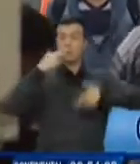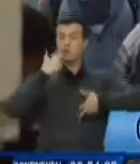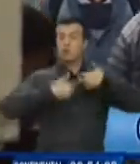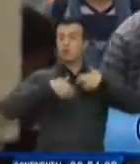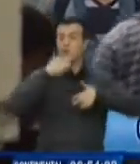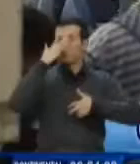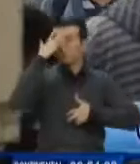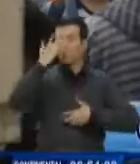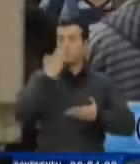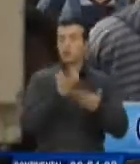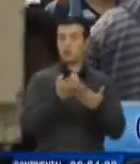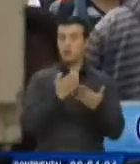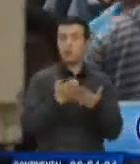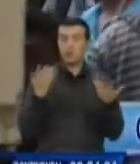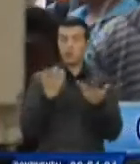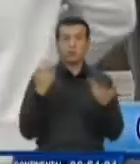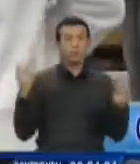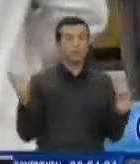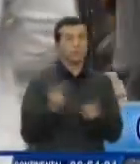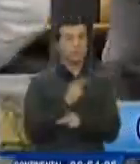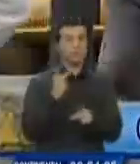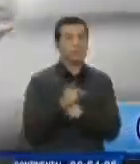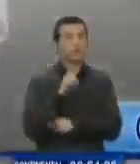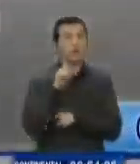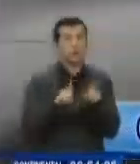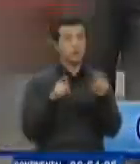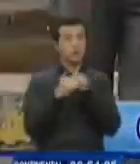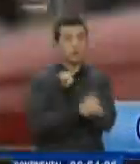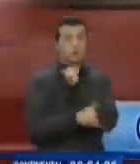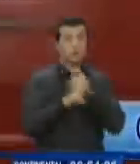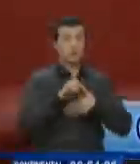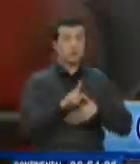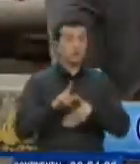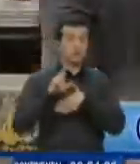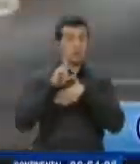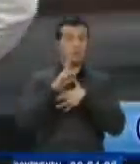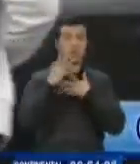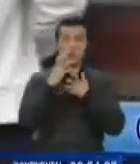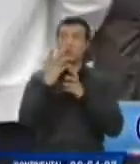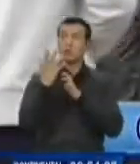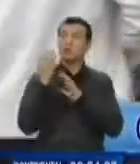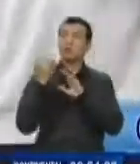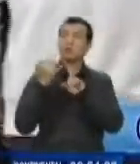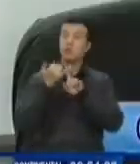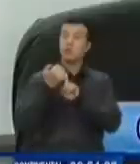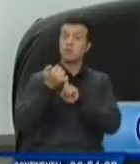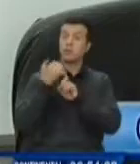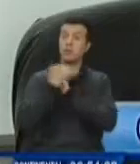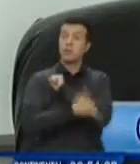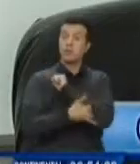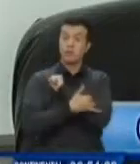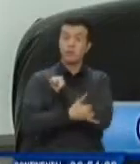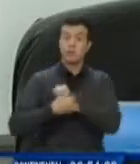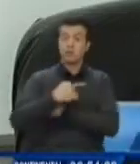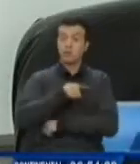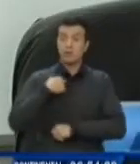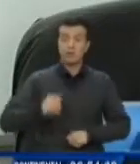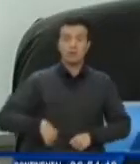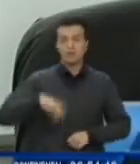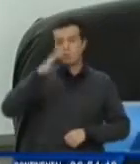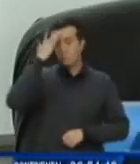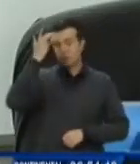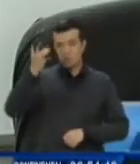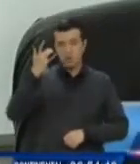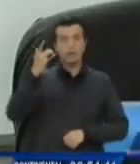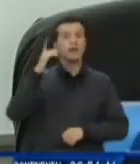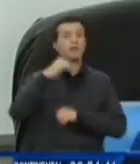este fenómeno económico termina perjudicando a países emergentes que de una u otra manera dependen de la relación con China. Porque China se abastece de